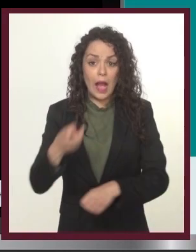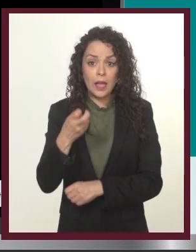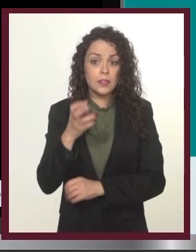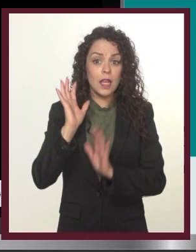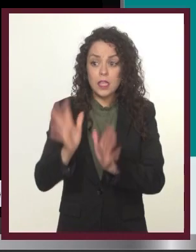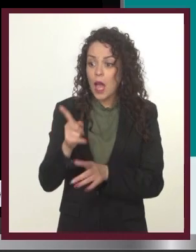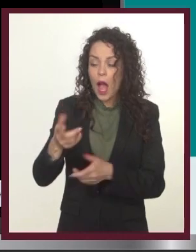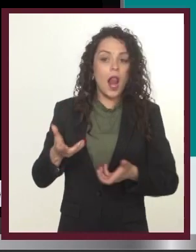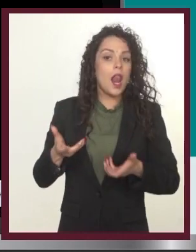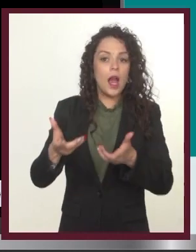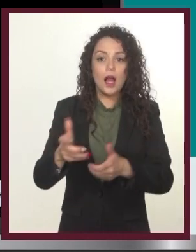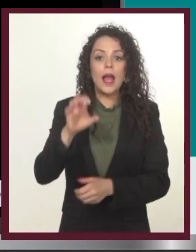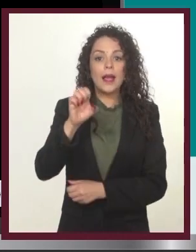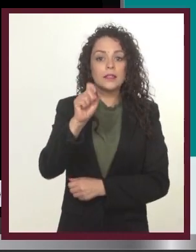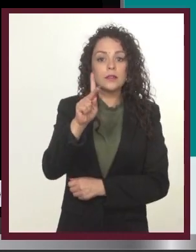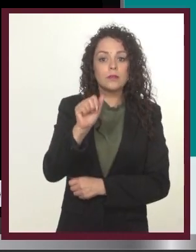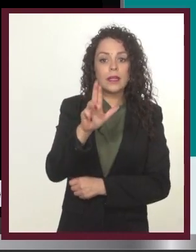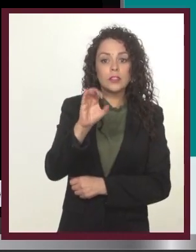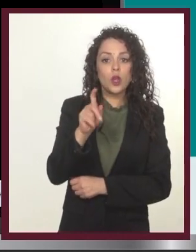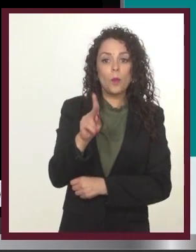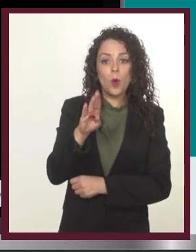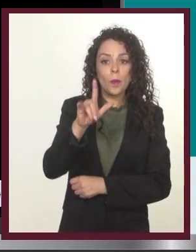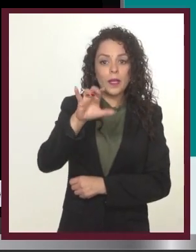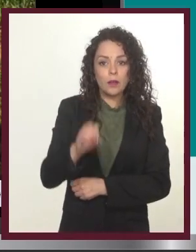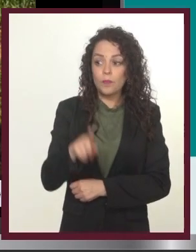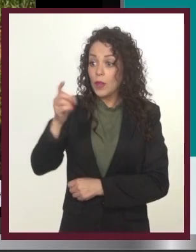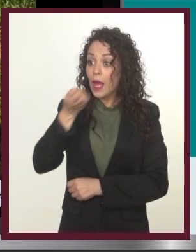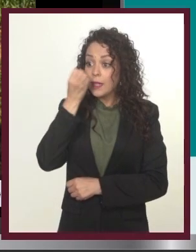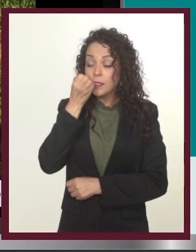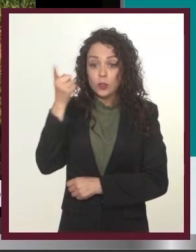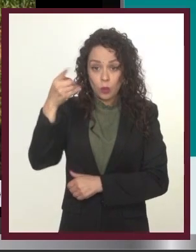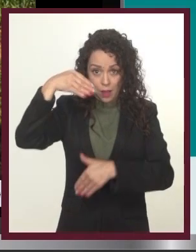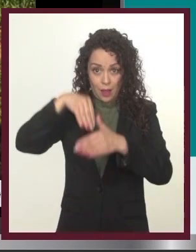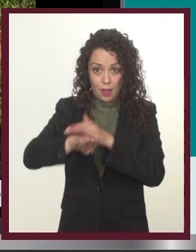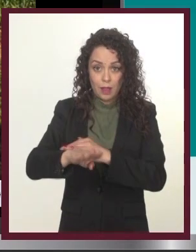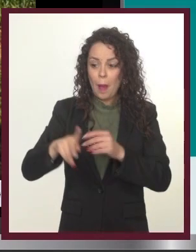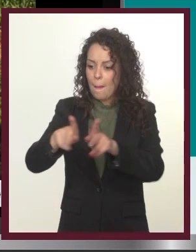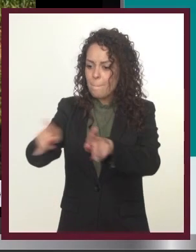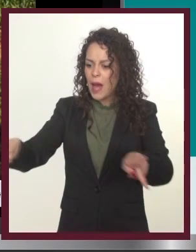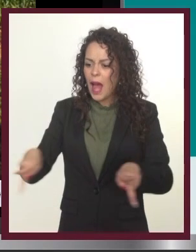casa, ya es espacio público. Y si van a la escuela, el patio de su escuela,